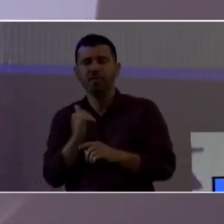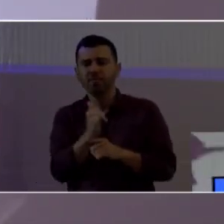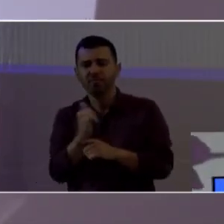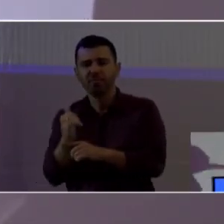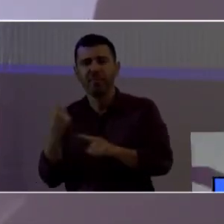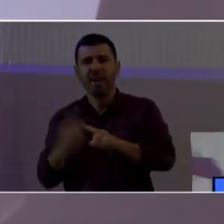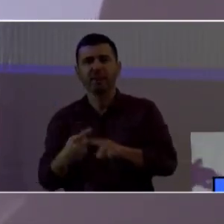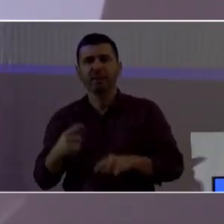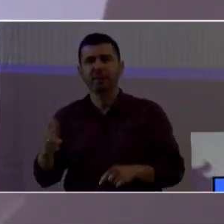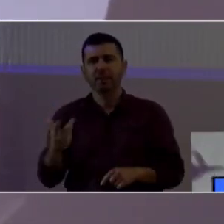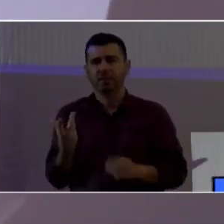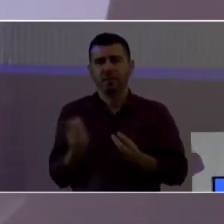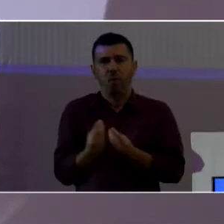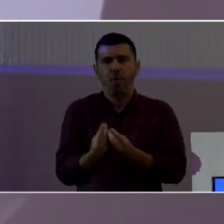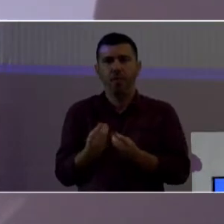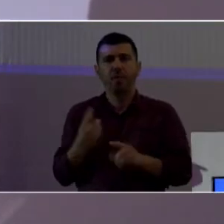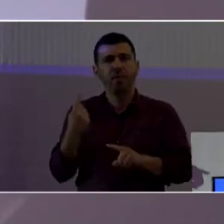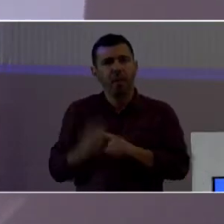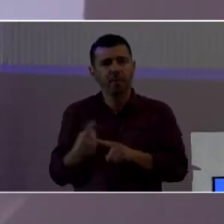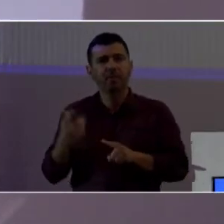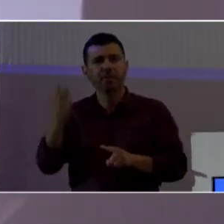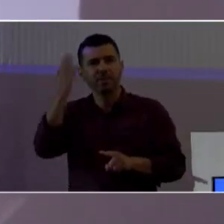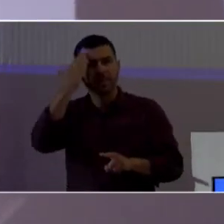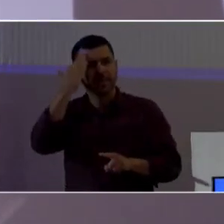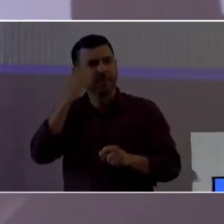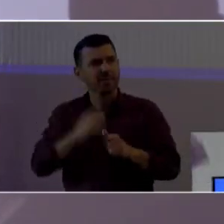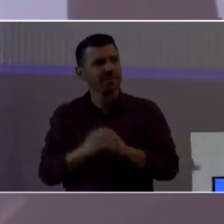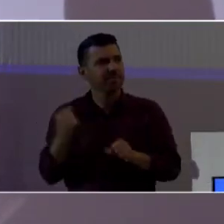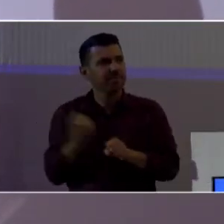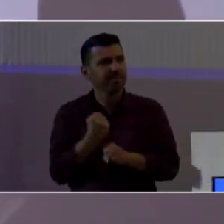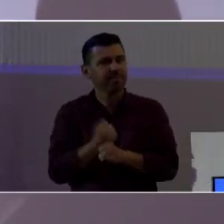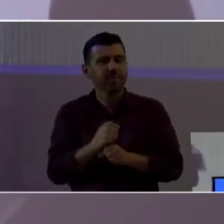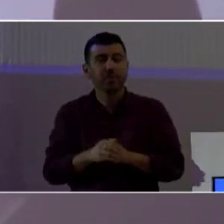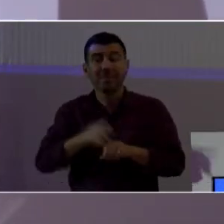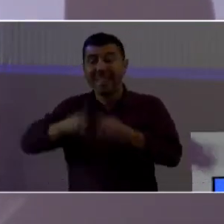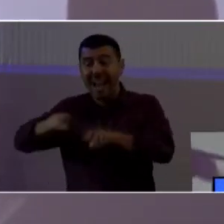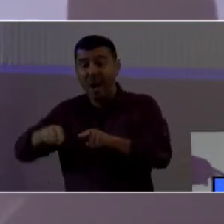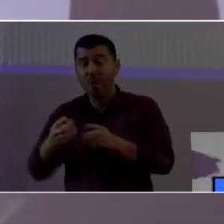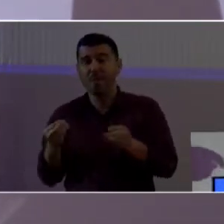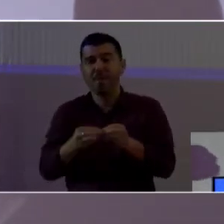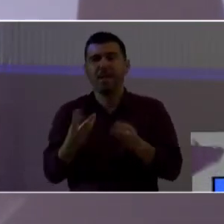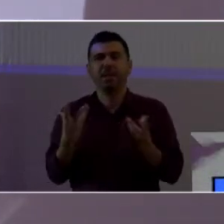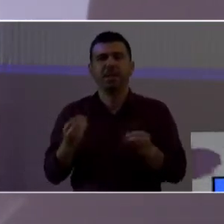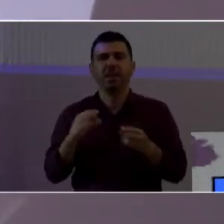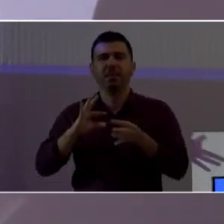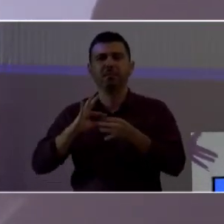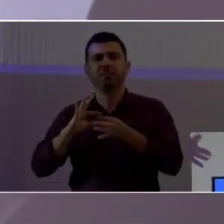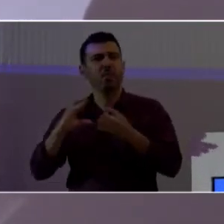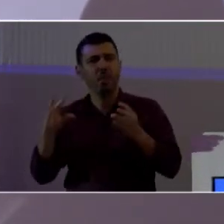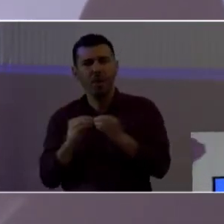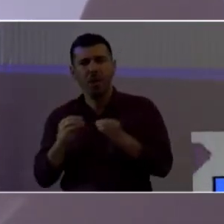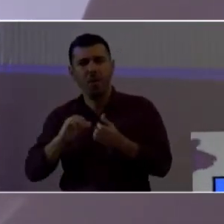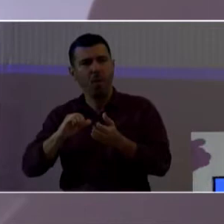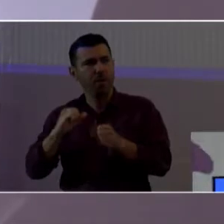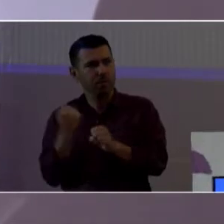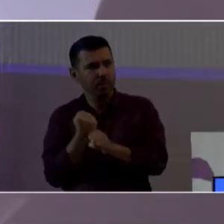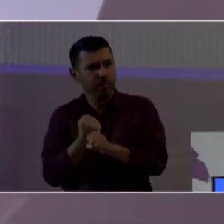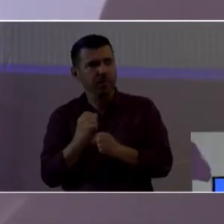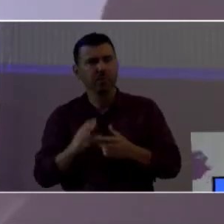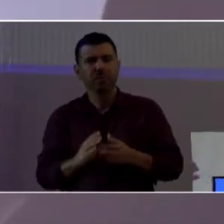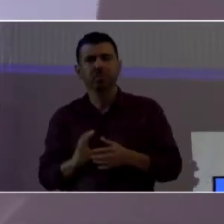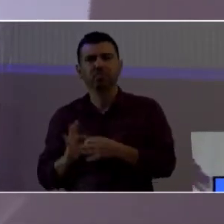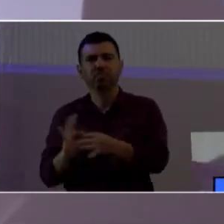querían vincularse cuando se generó el proyecto. Pues dijimos, vamos a organizarnos todos en una cooperativa. Hicimos todos los trámites